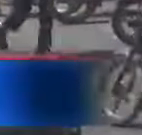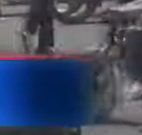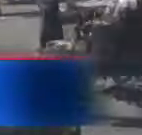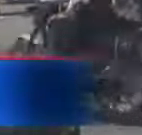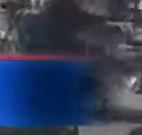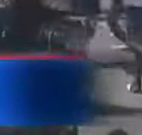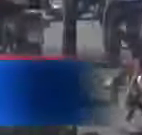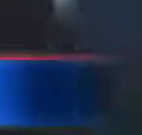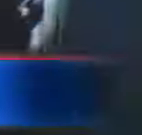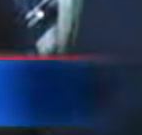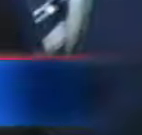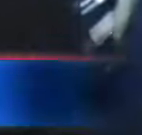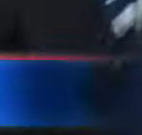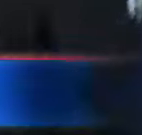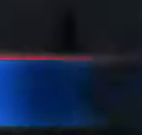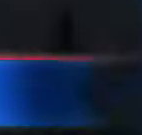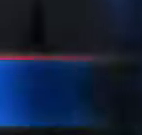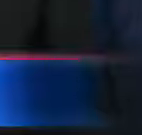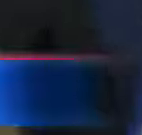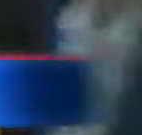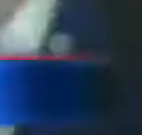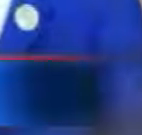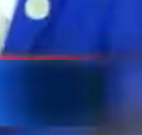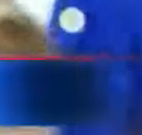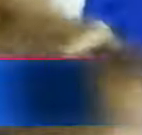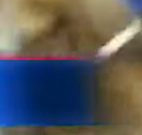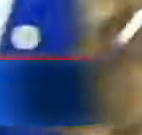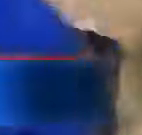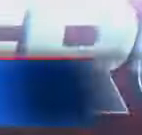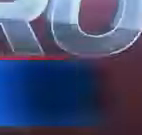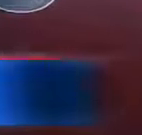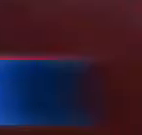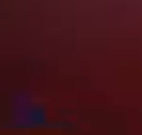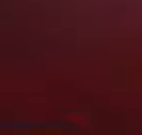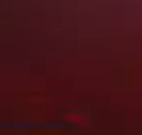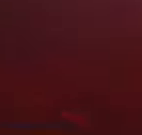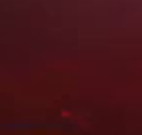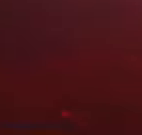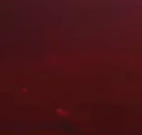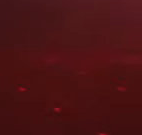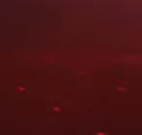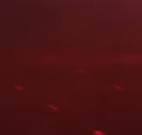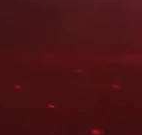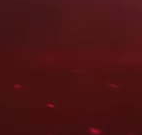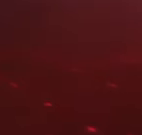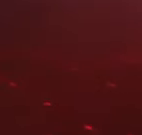de violencia, renuncia el primer ministro de Haití.